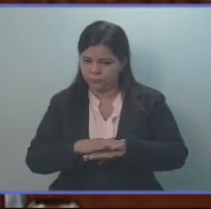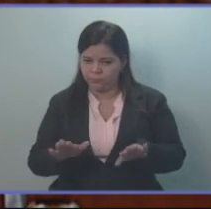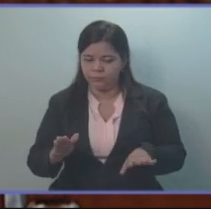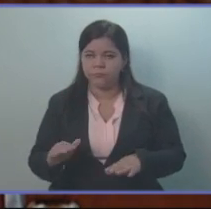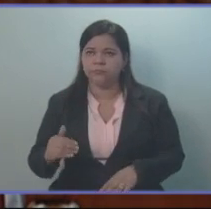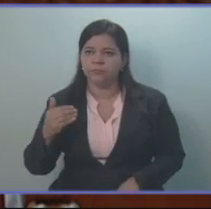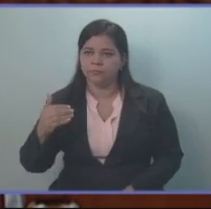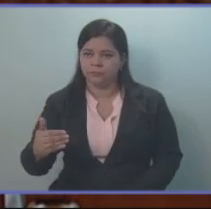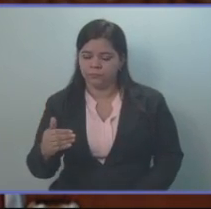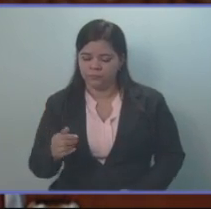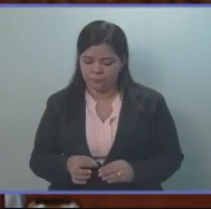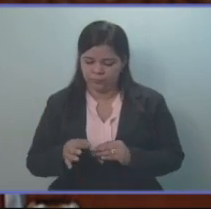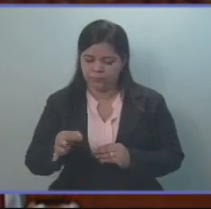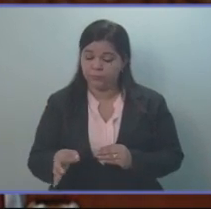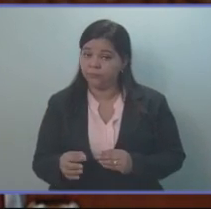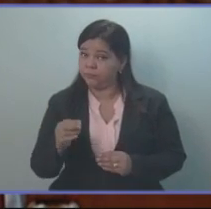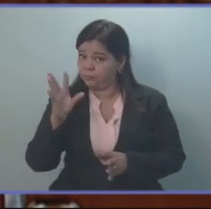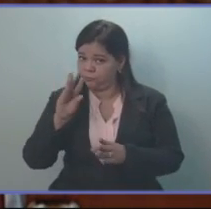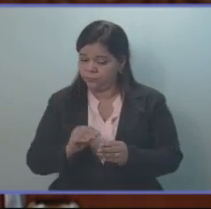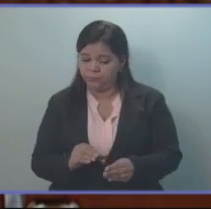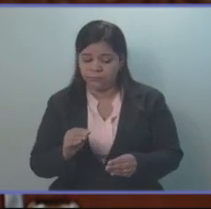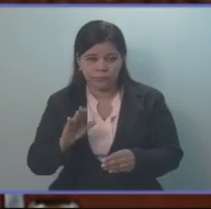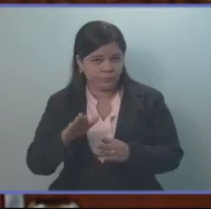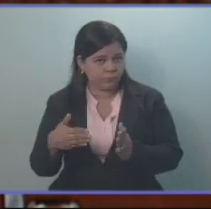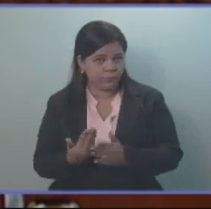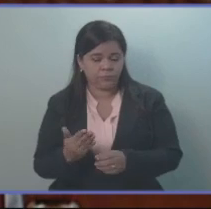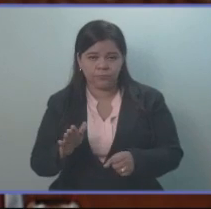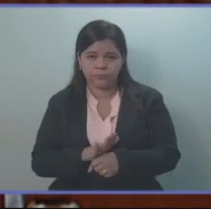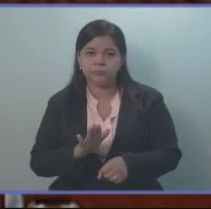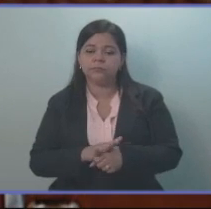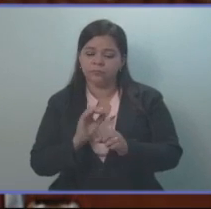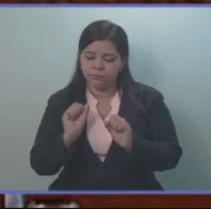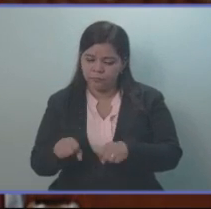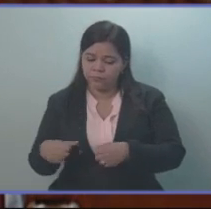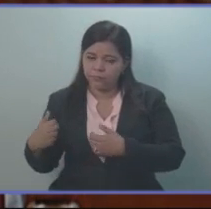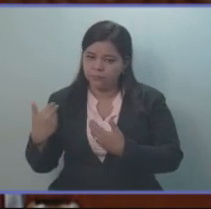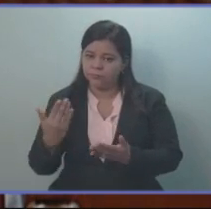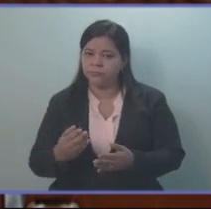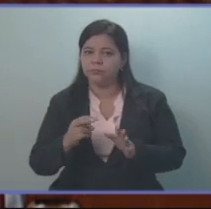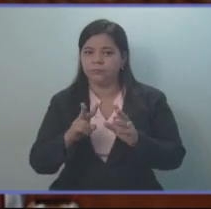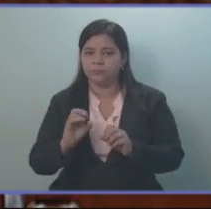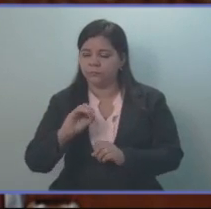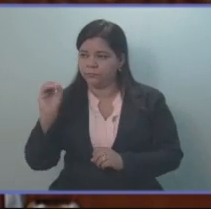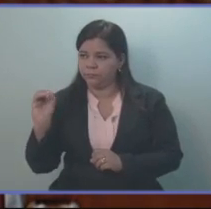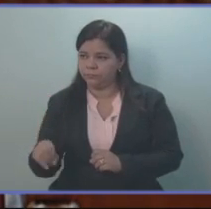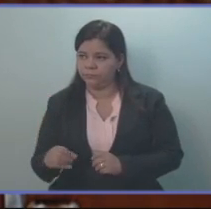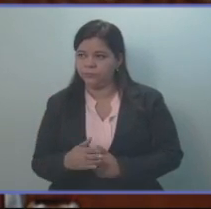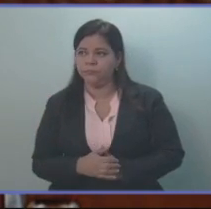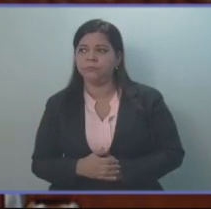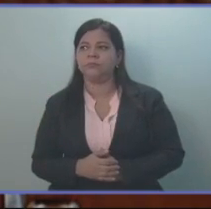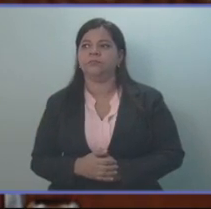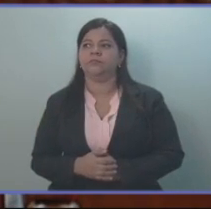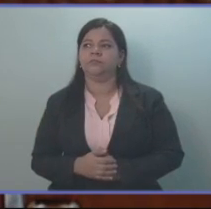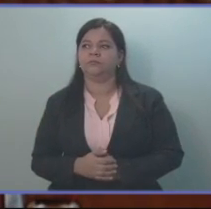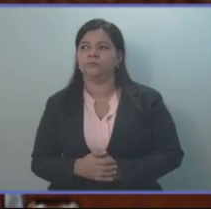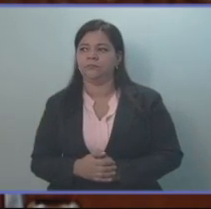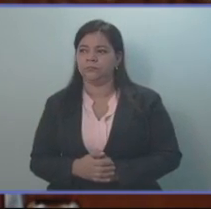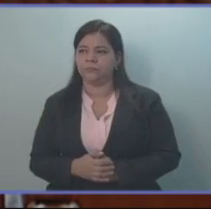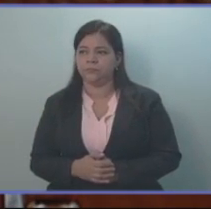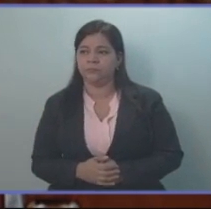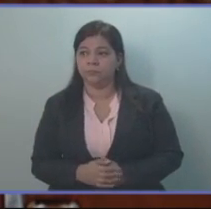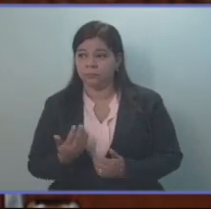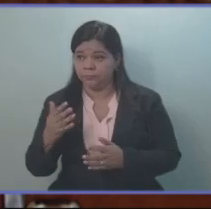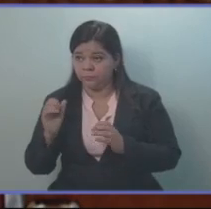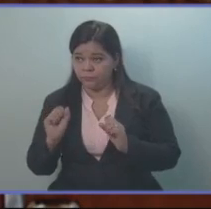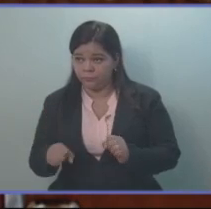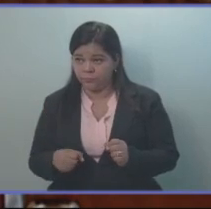de gracia. El monto correspondiente al subsidio podrá ser de hasta un 70% del financiamiento total. Podrán